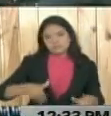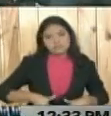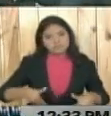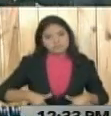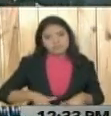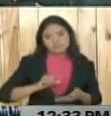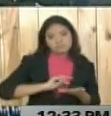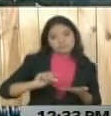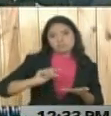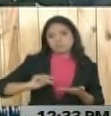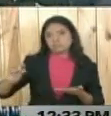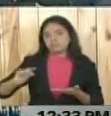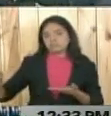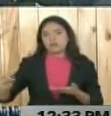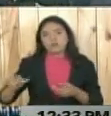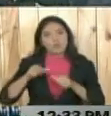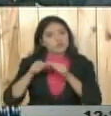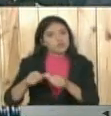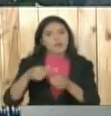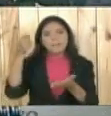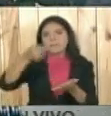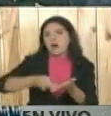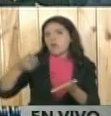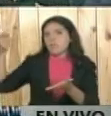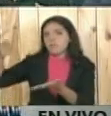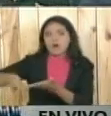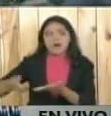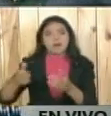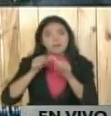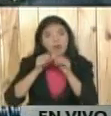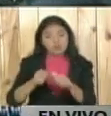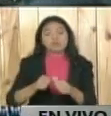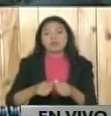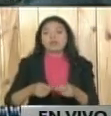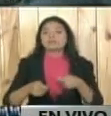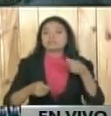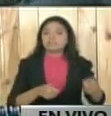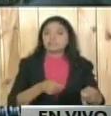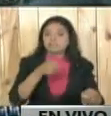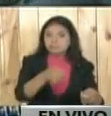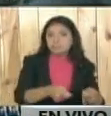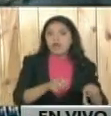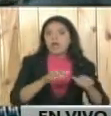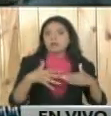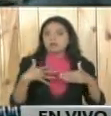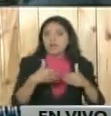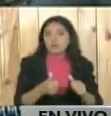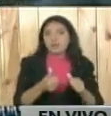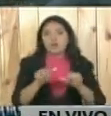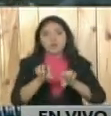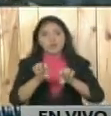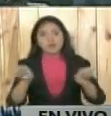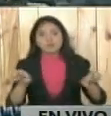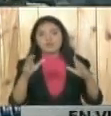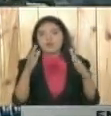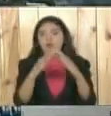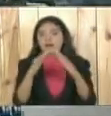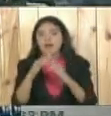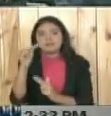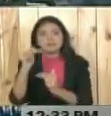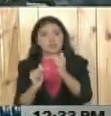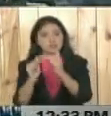nuestras obligaciones internacionales. Y parir recursos para mantener la inversión en salud, en educación, en vivienda, en obra